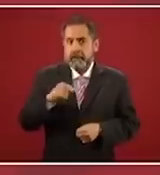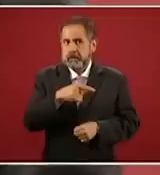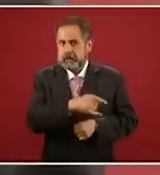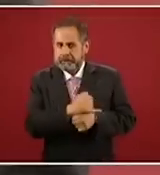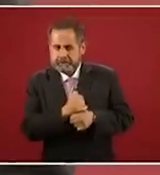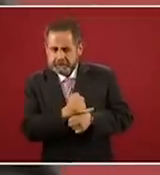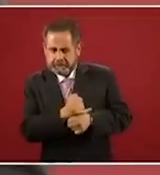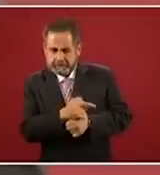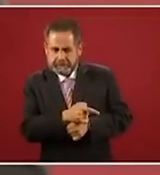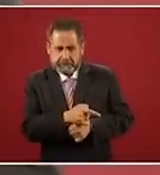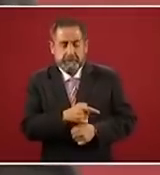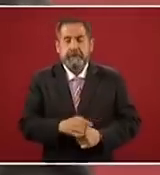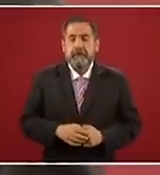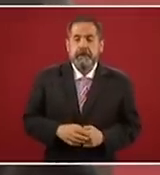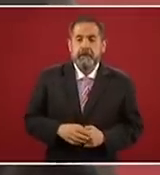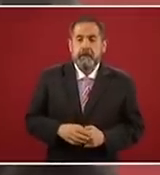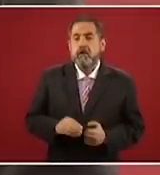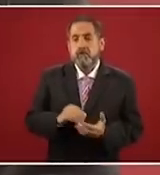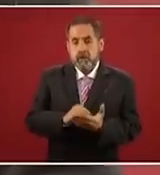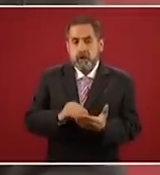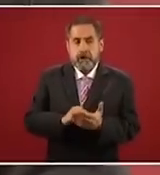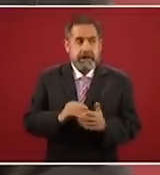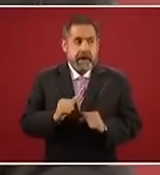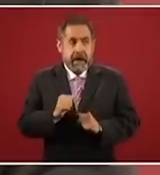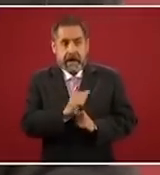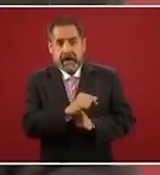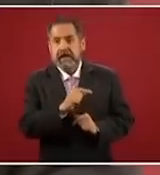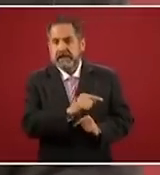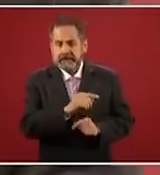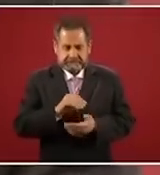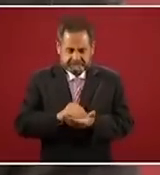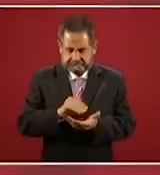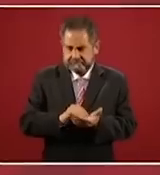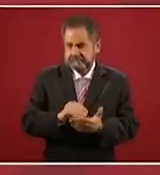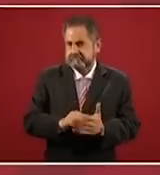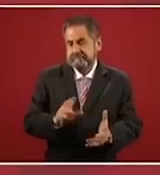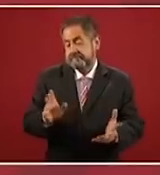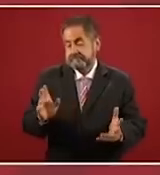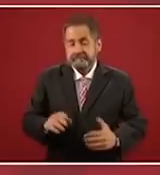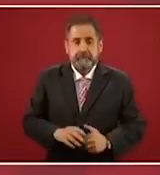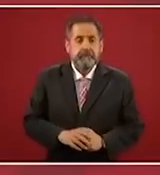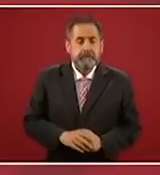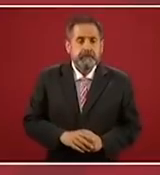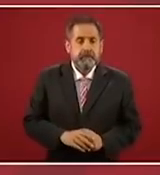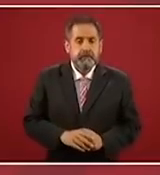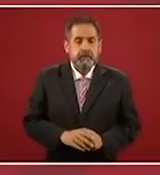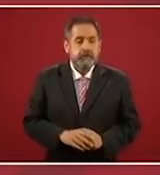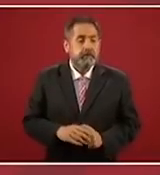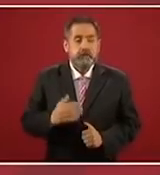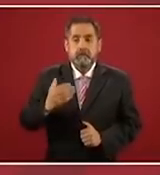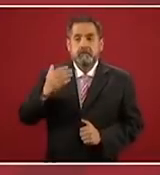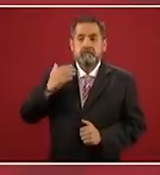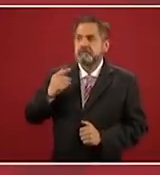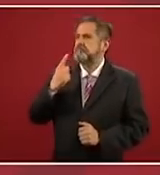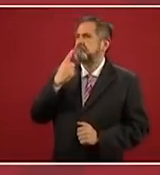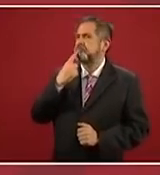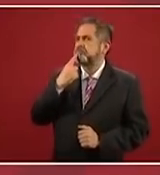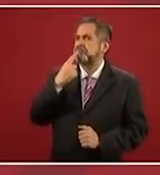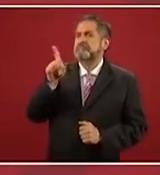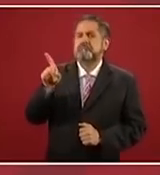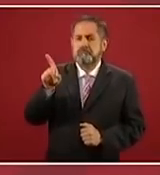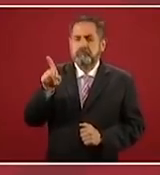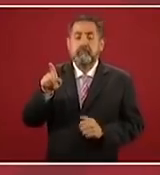está en curso, es una acusación